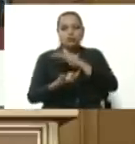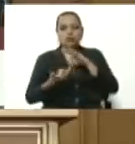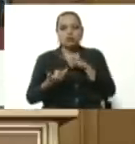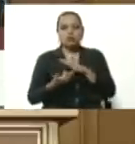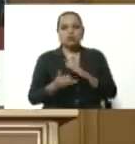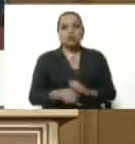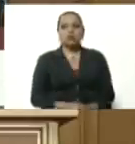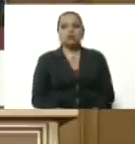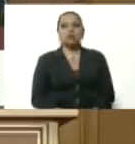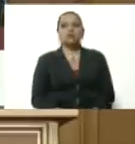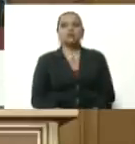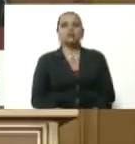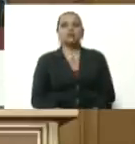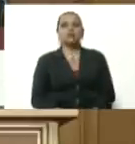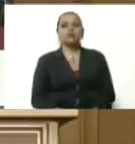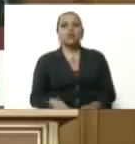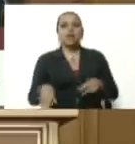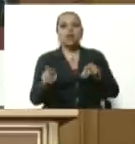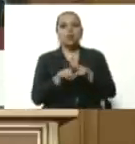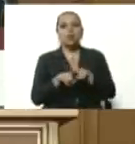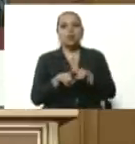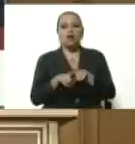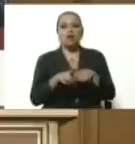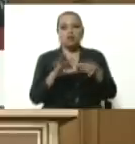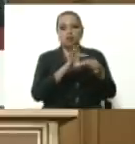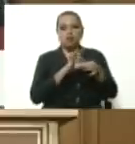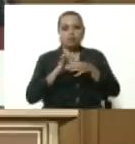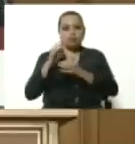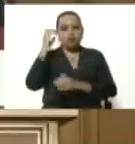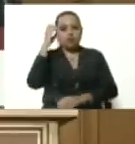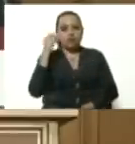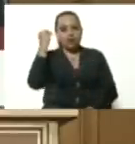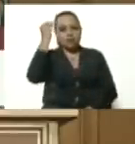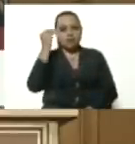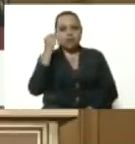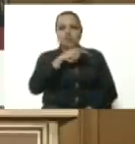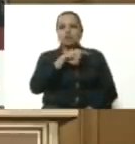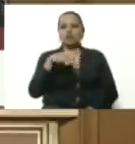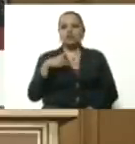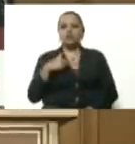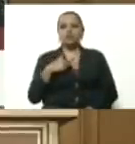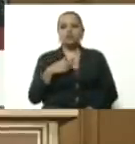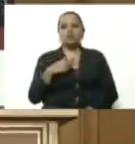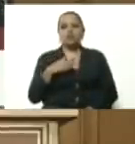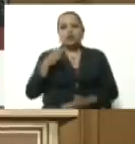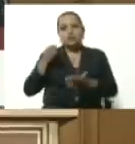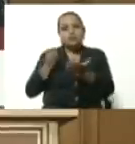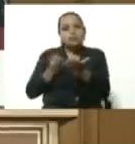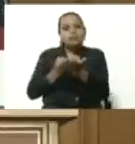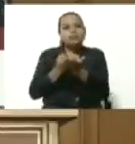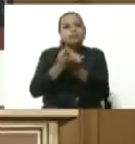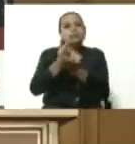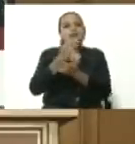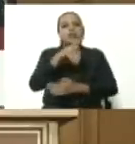Modé, que es la Unión Europea, la que se empeña todavía en creer que aquí nosotros somos súbditos y que vamos a